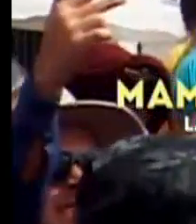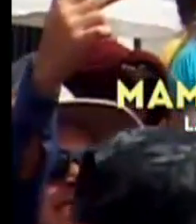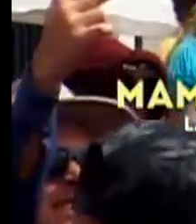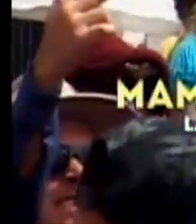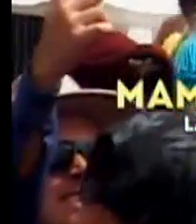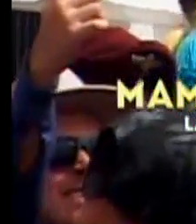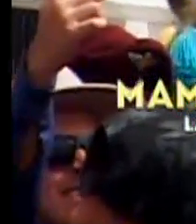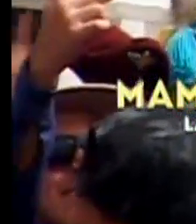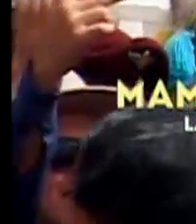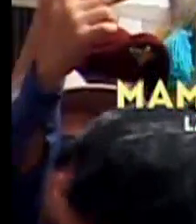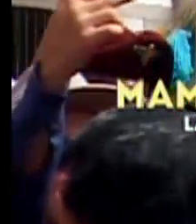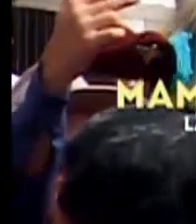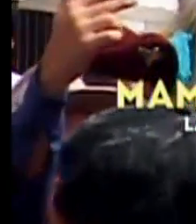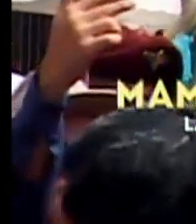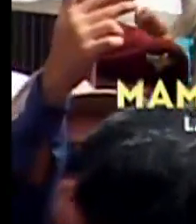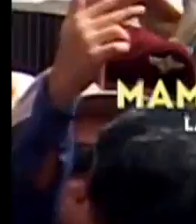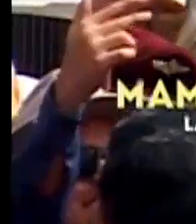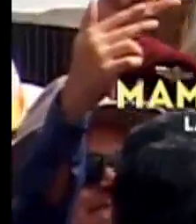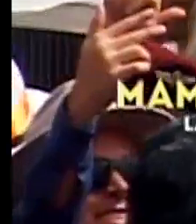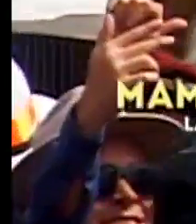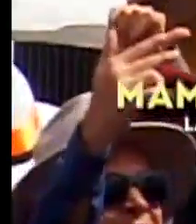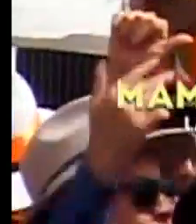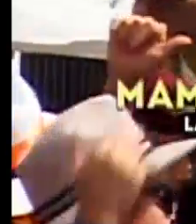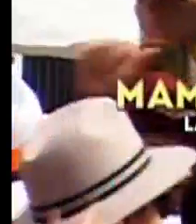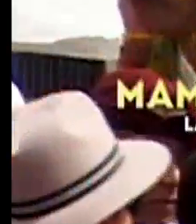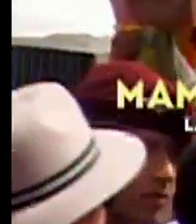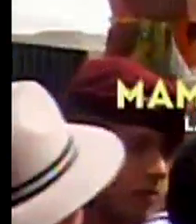de las Mercedes.